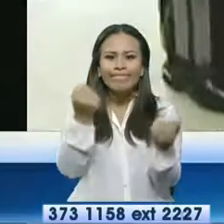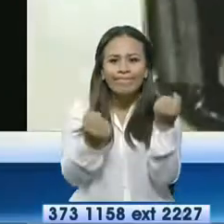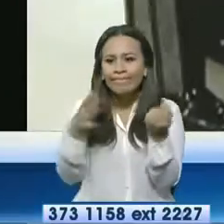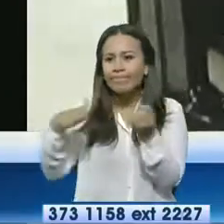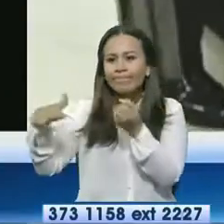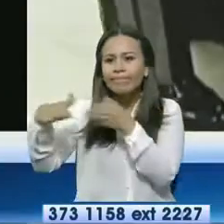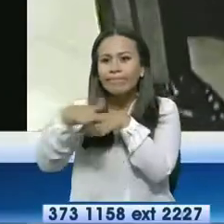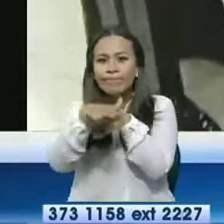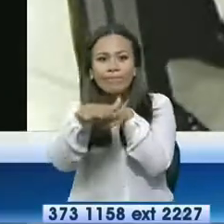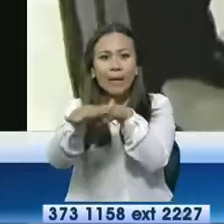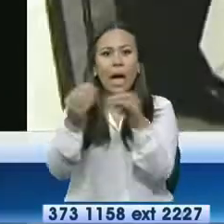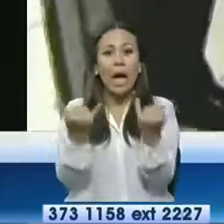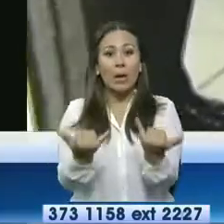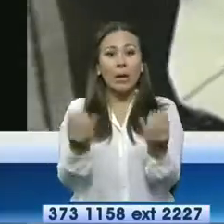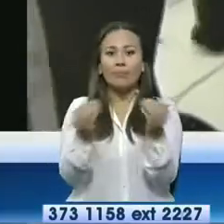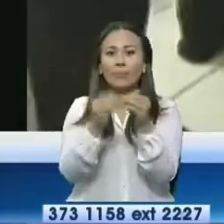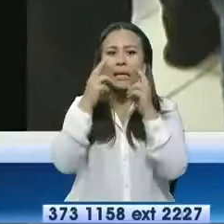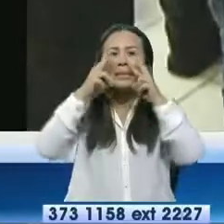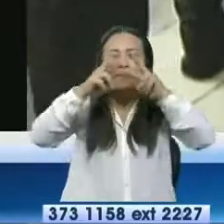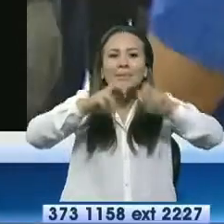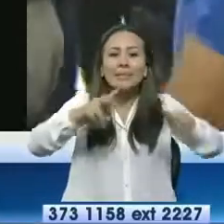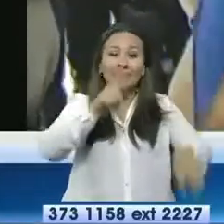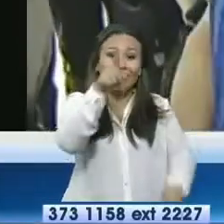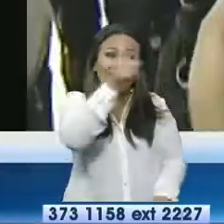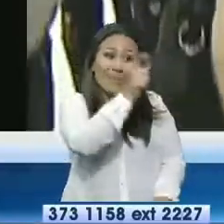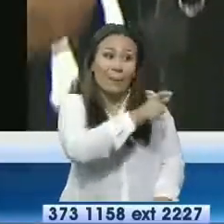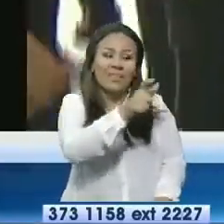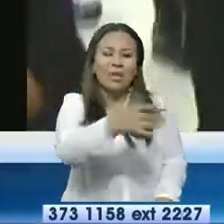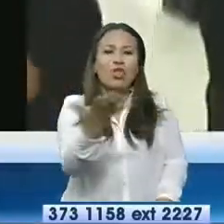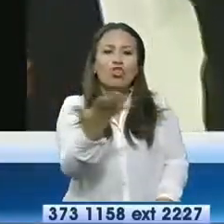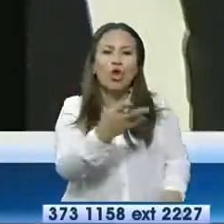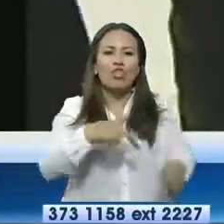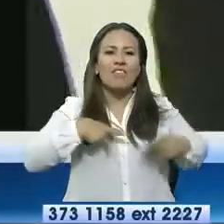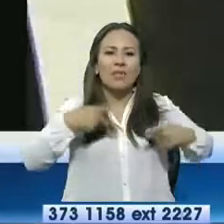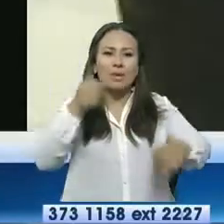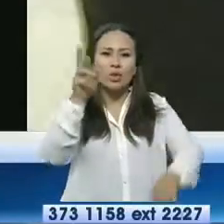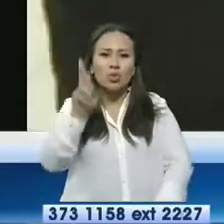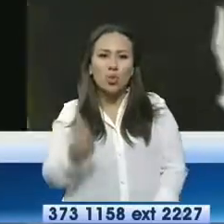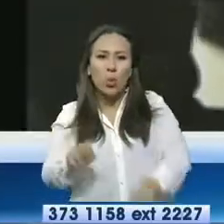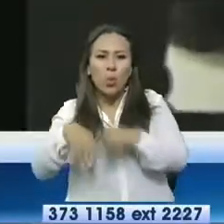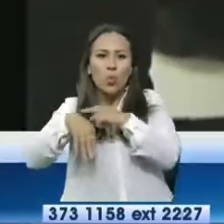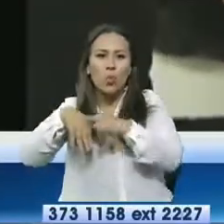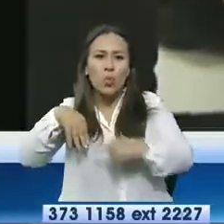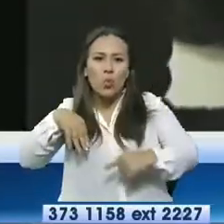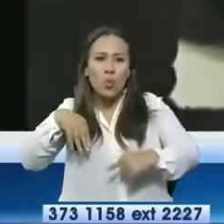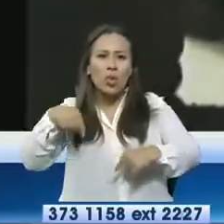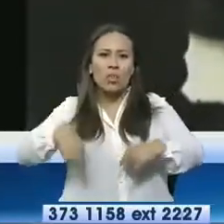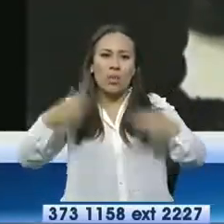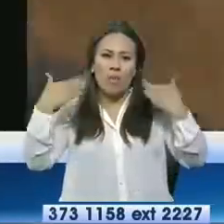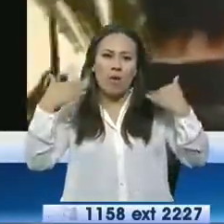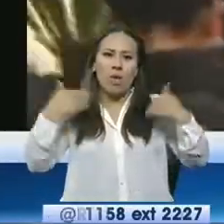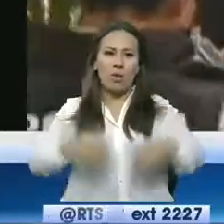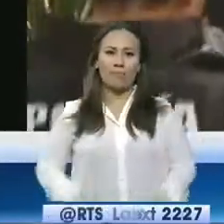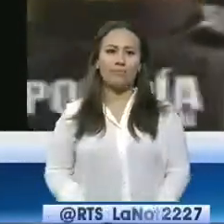Las investigaciones determinan que ellos son del suroeste de la urbe porteña y que han cometido algunos delitos.